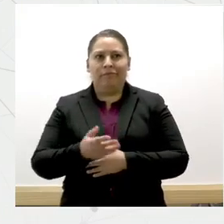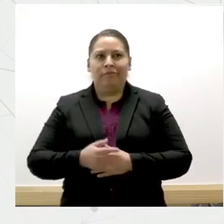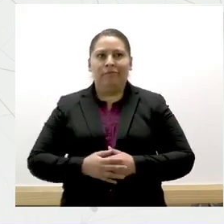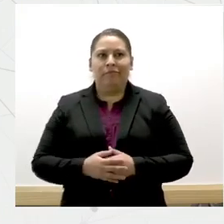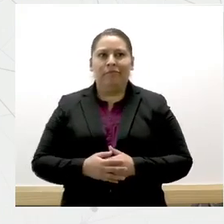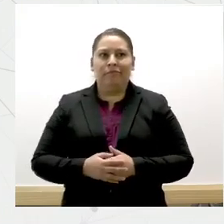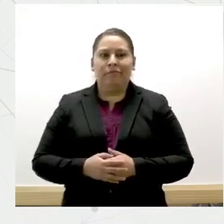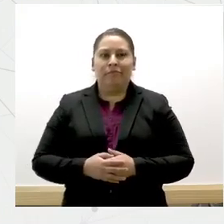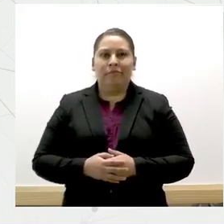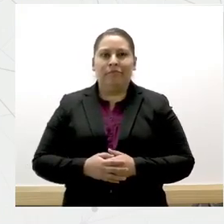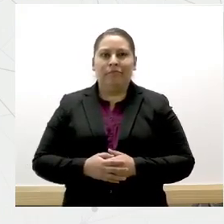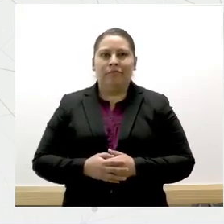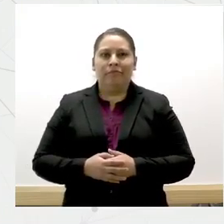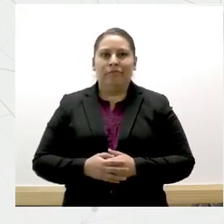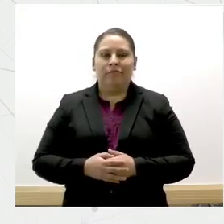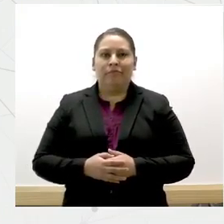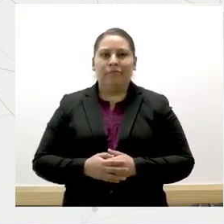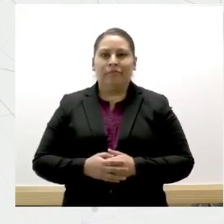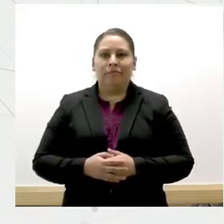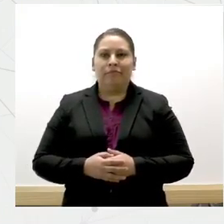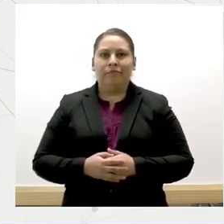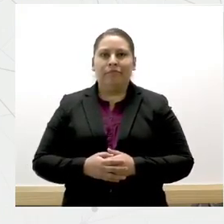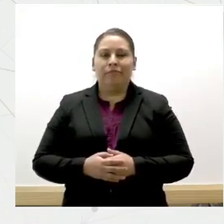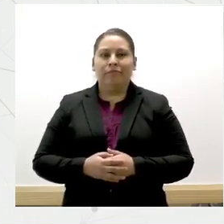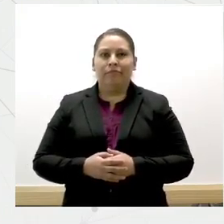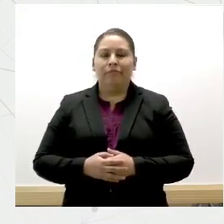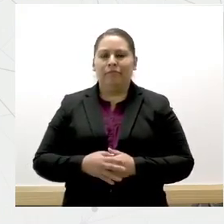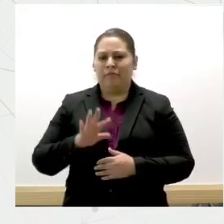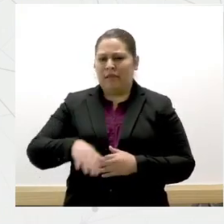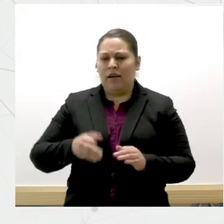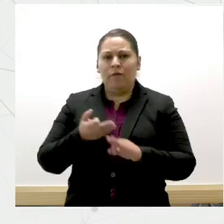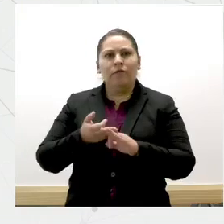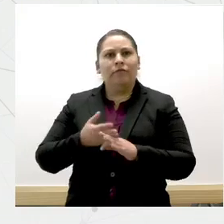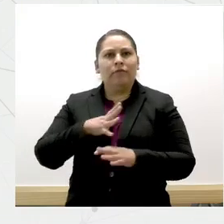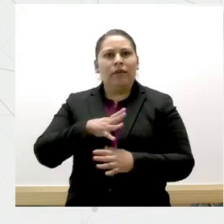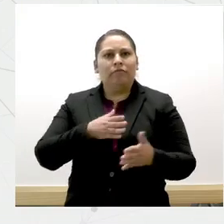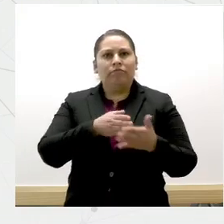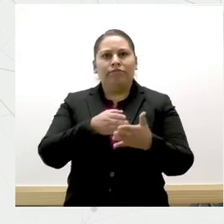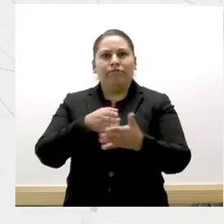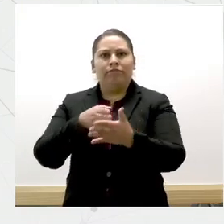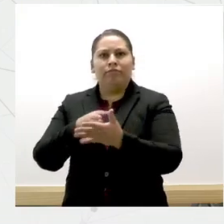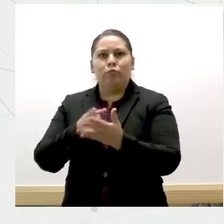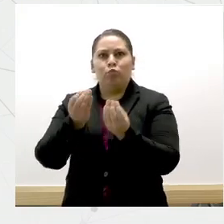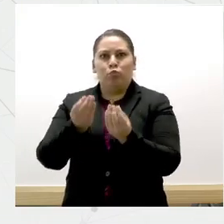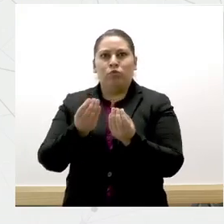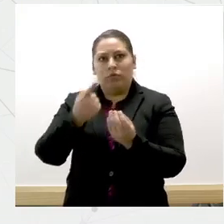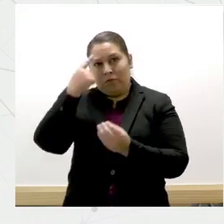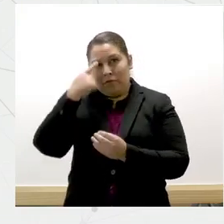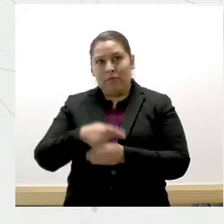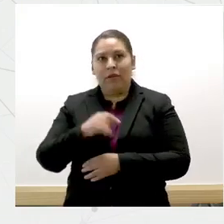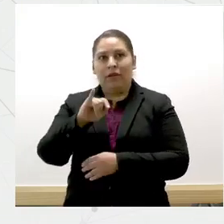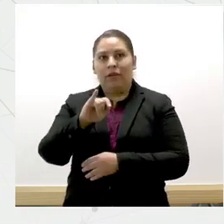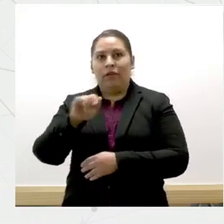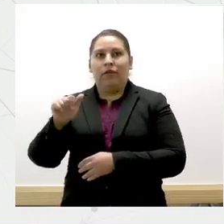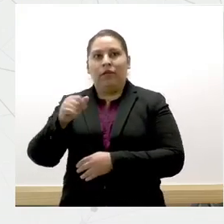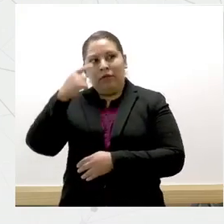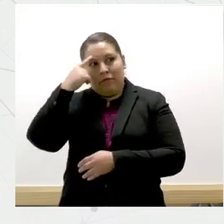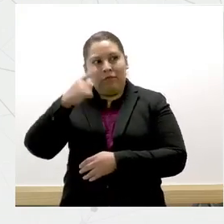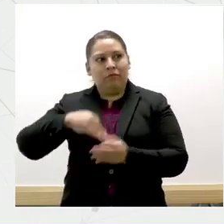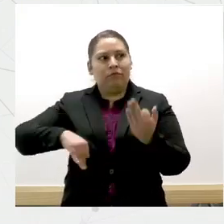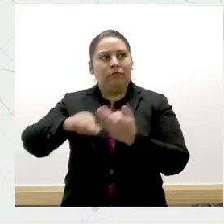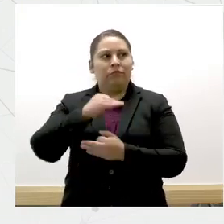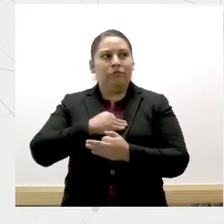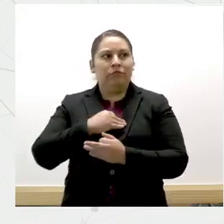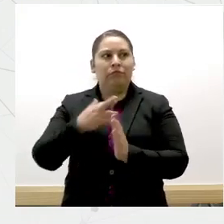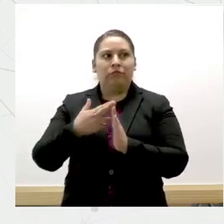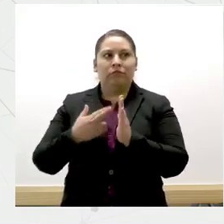Como un amuleto, acullá, confinada en la vitrina del anticuario. Esos sesgos, ¿cuántas cosas